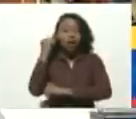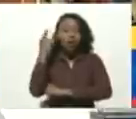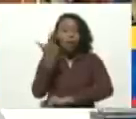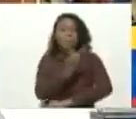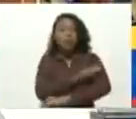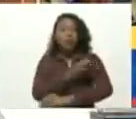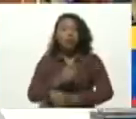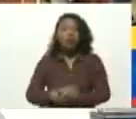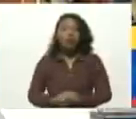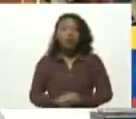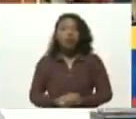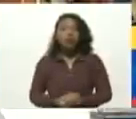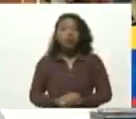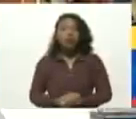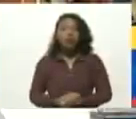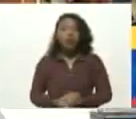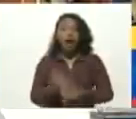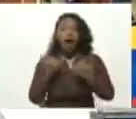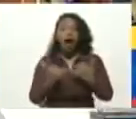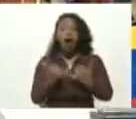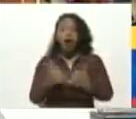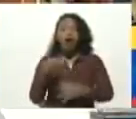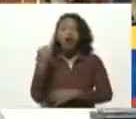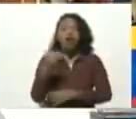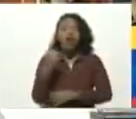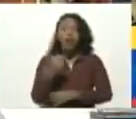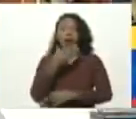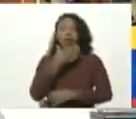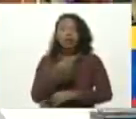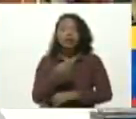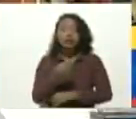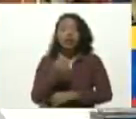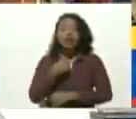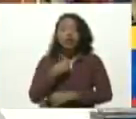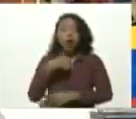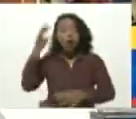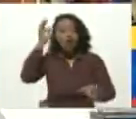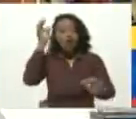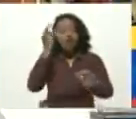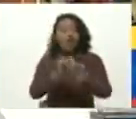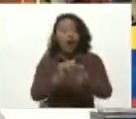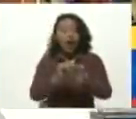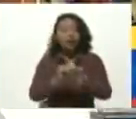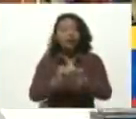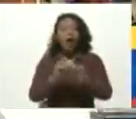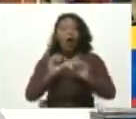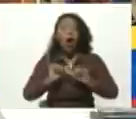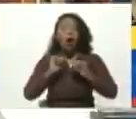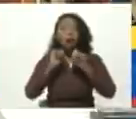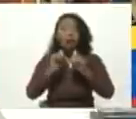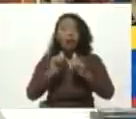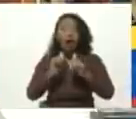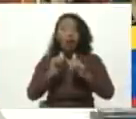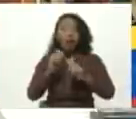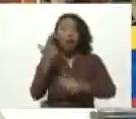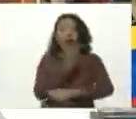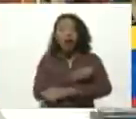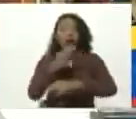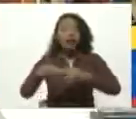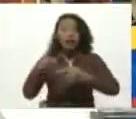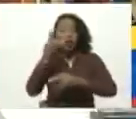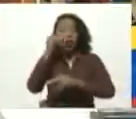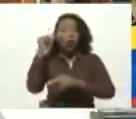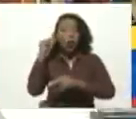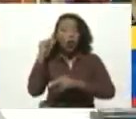vacunadas. Ahora en noviembre y diciembre tengo gran fe de que vamos a empezar a vacunar a los niños, niñas